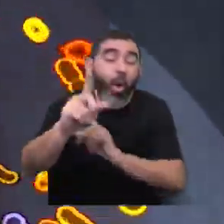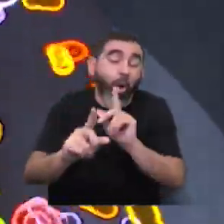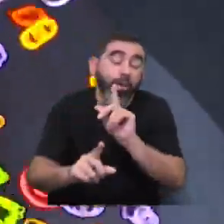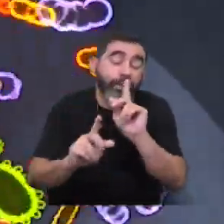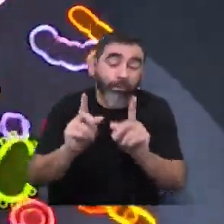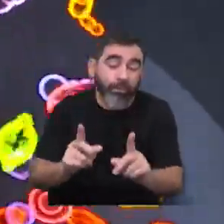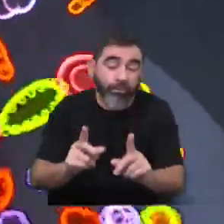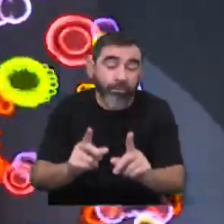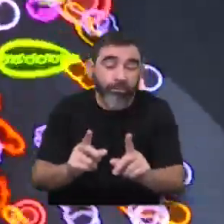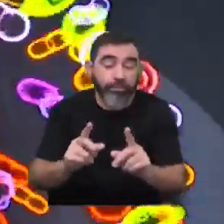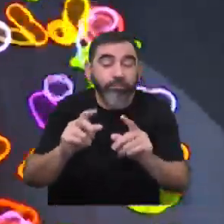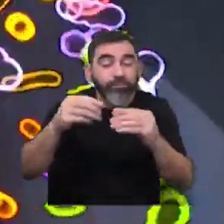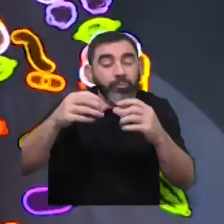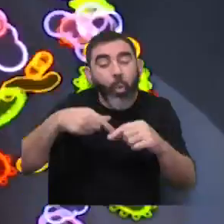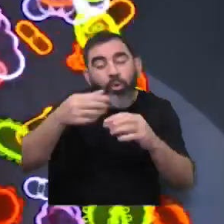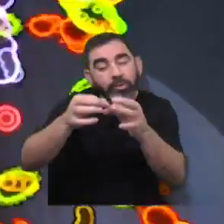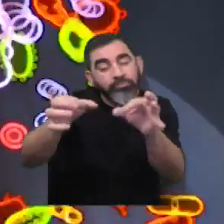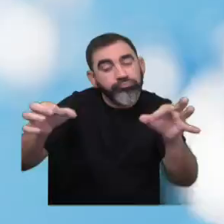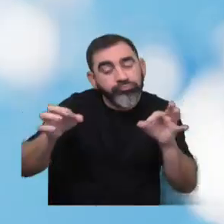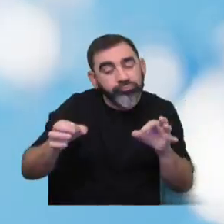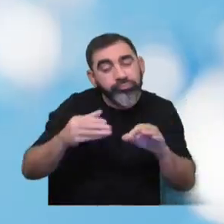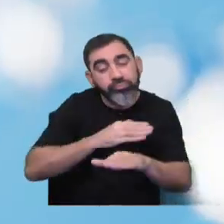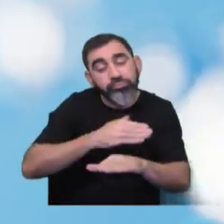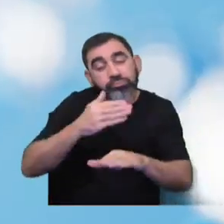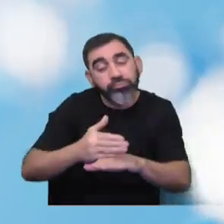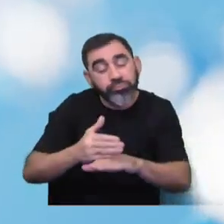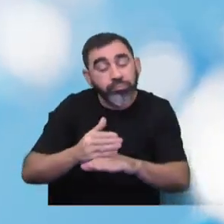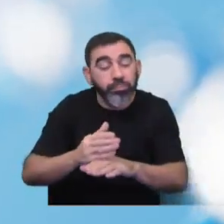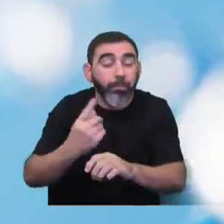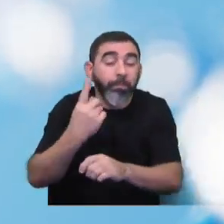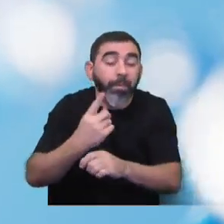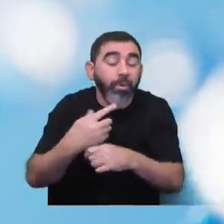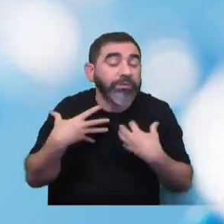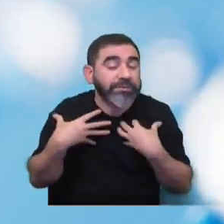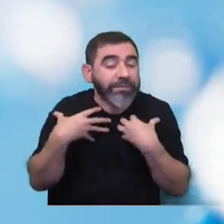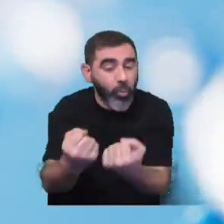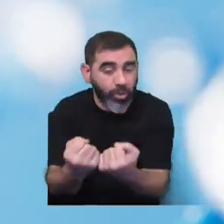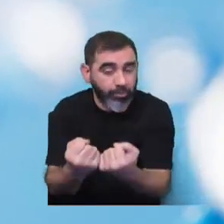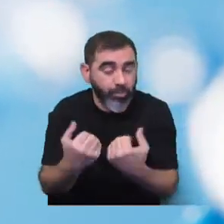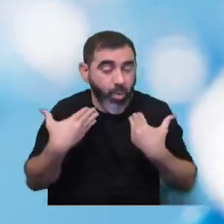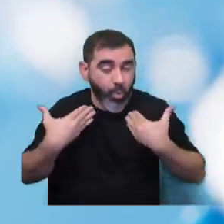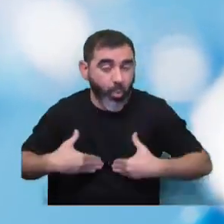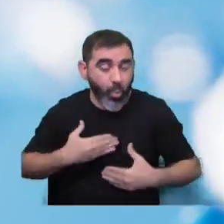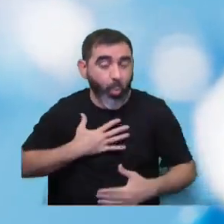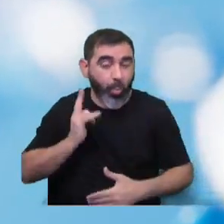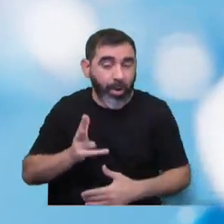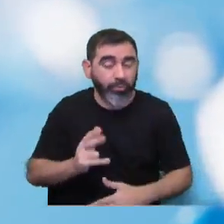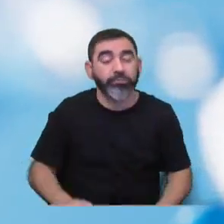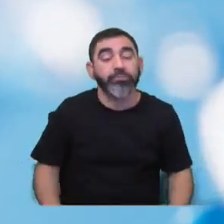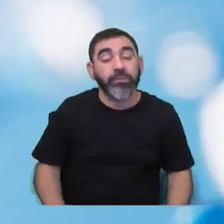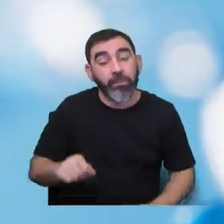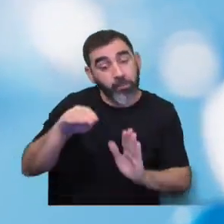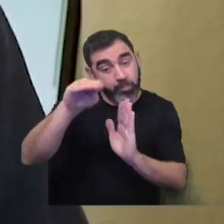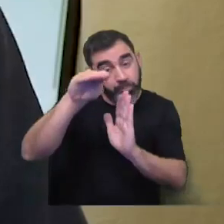producir moléculas secundarias que tienen efectos, en principio, saludables sobre nuestro organismo. Y ese